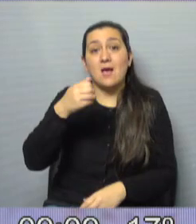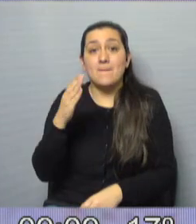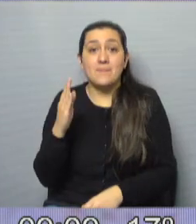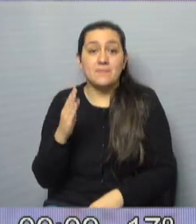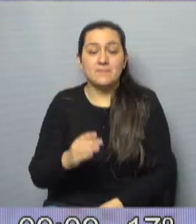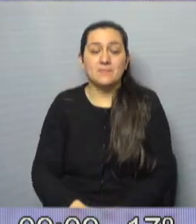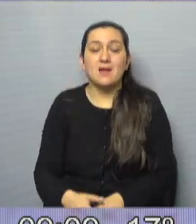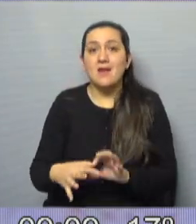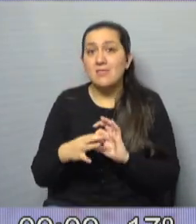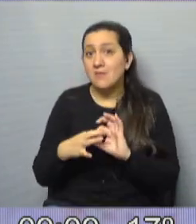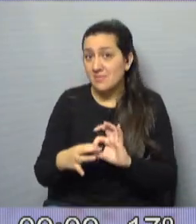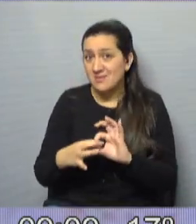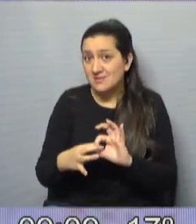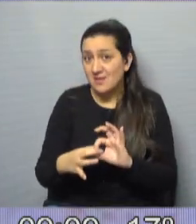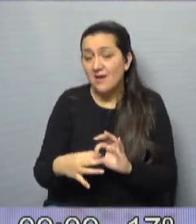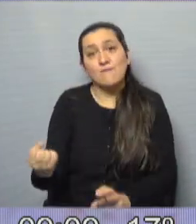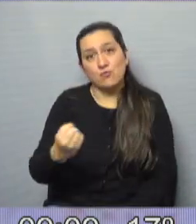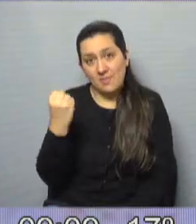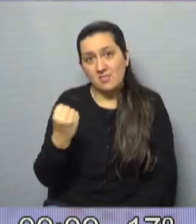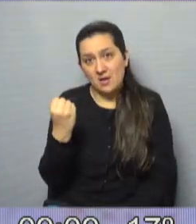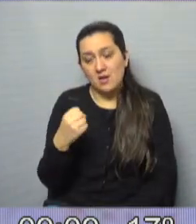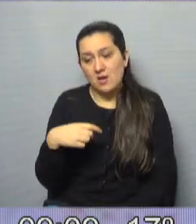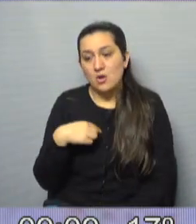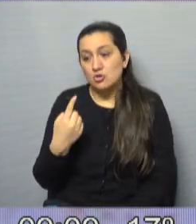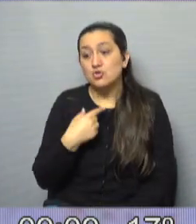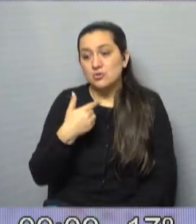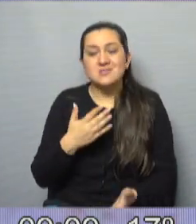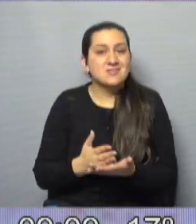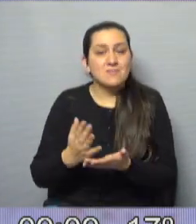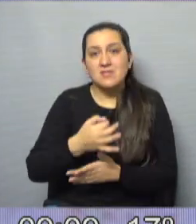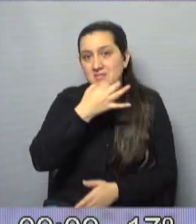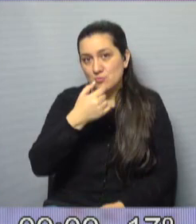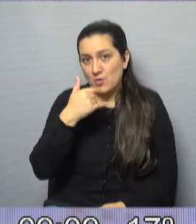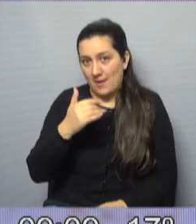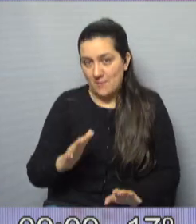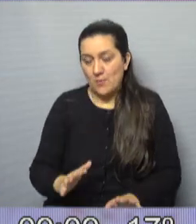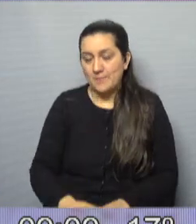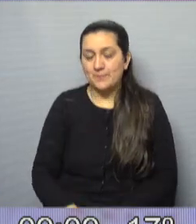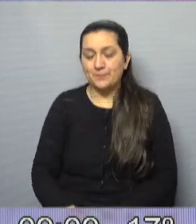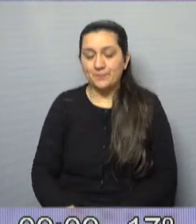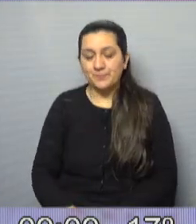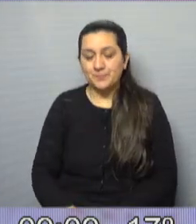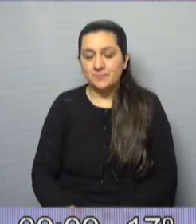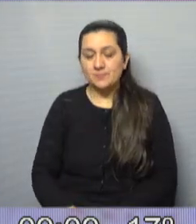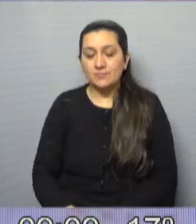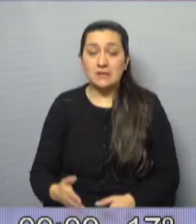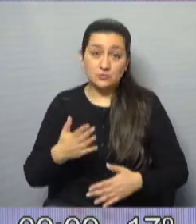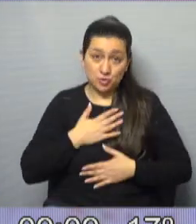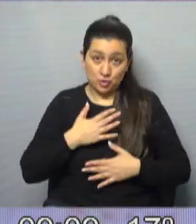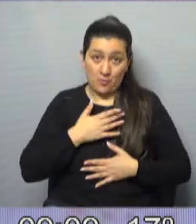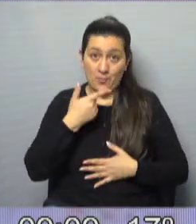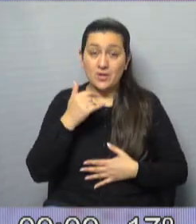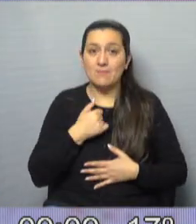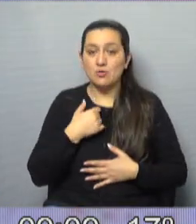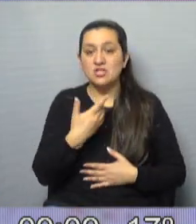que la dependencia es una cosa que es fundamental. Nosotros ponemos este ejemplo y creo que es clarísimo. Claro. Yo, por ejemplo,